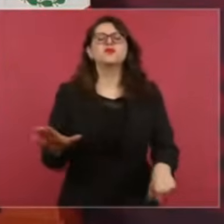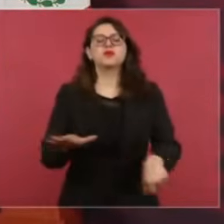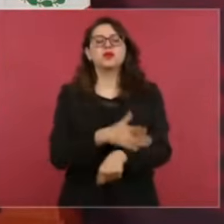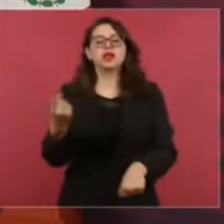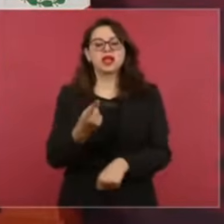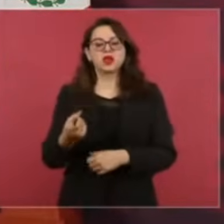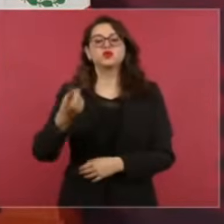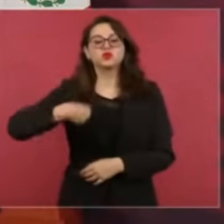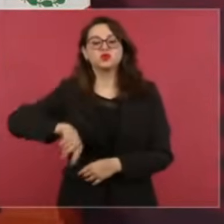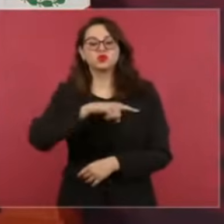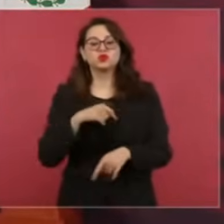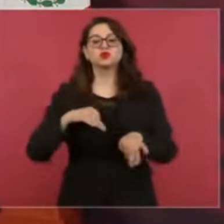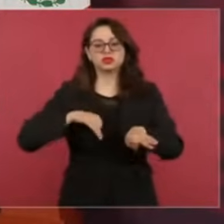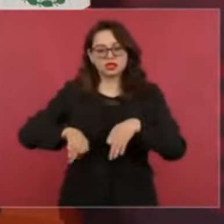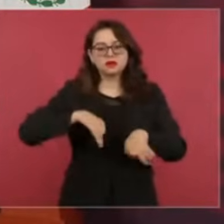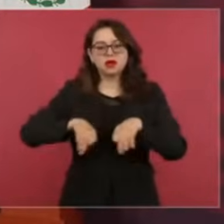Desde